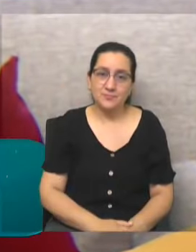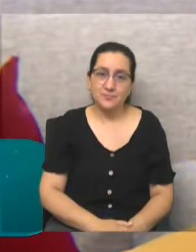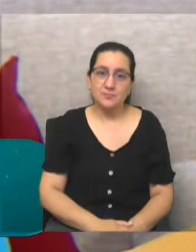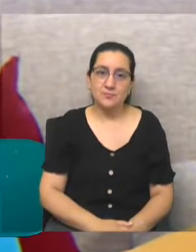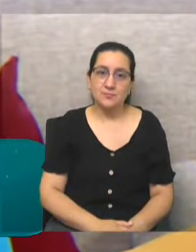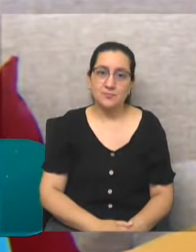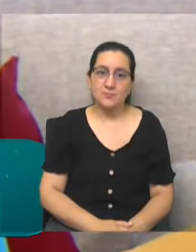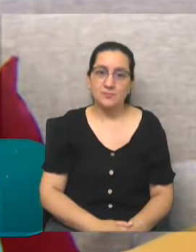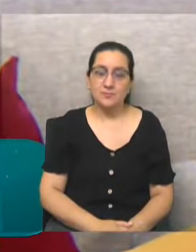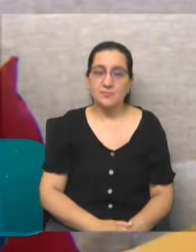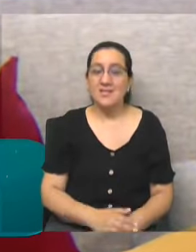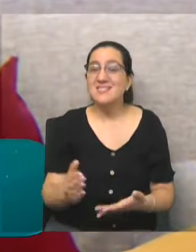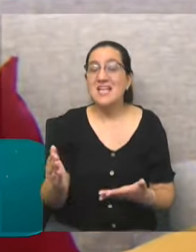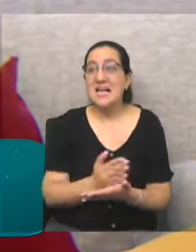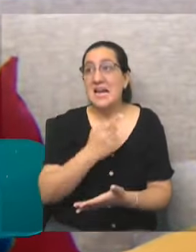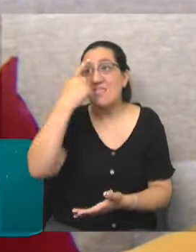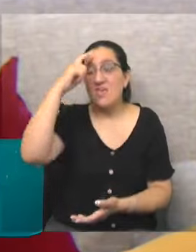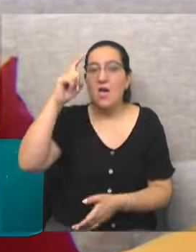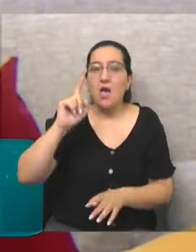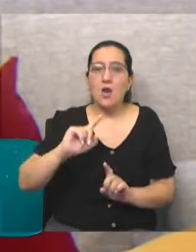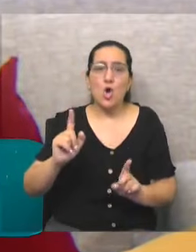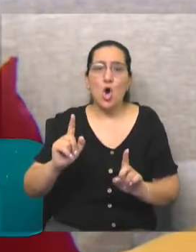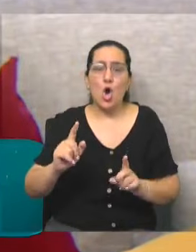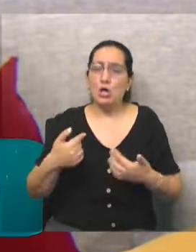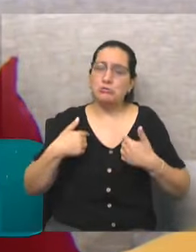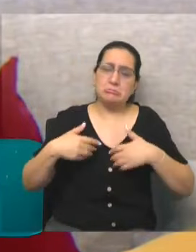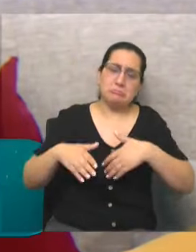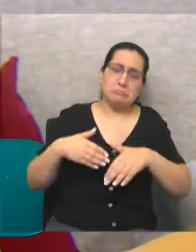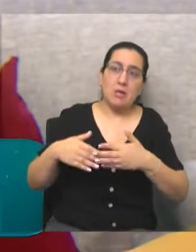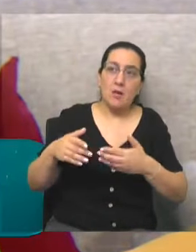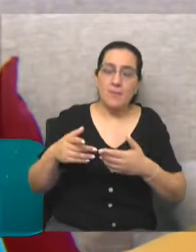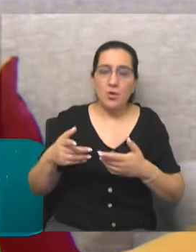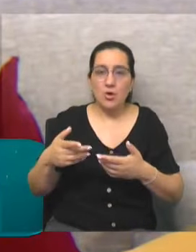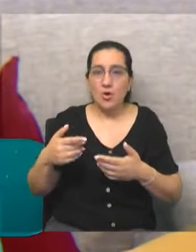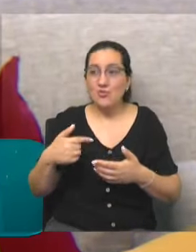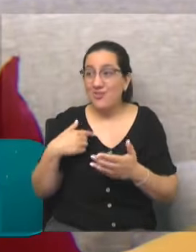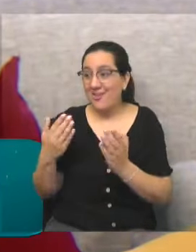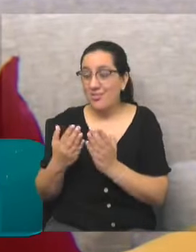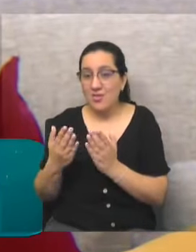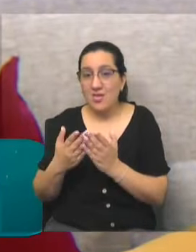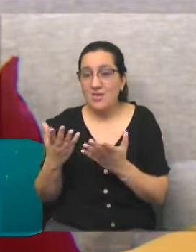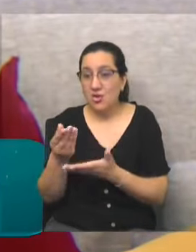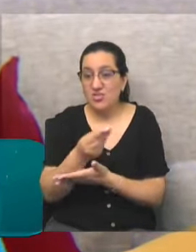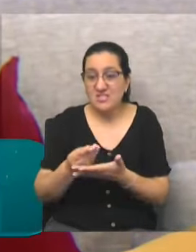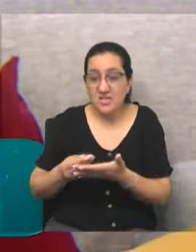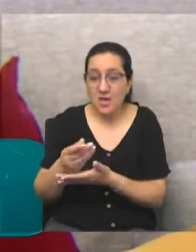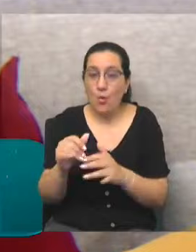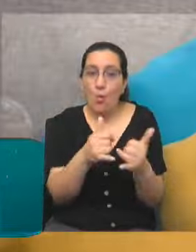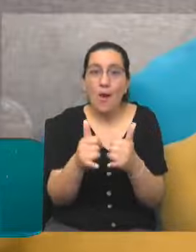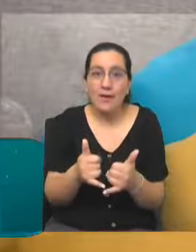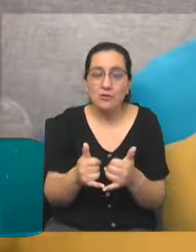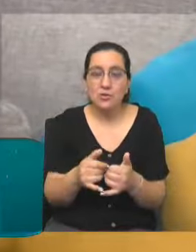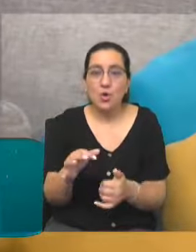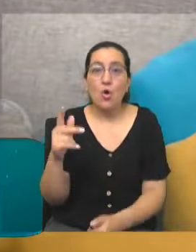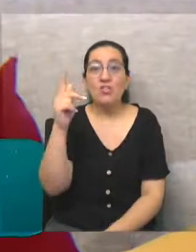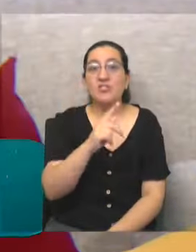el sacar el prejuicio, porque uno puede pensar, no, yo no soy prejuiciosa, pero si te dice, quiero diseñar videojuegos o ser